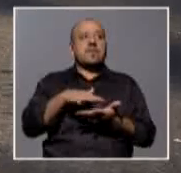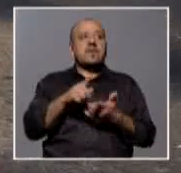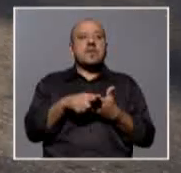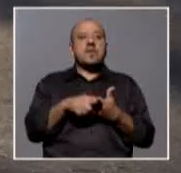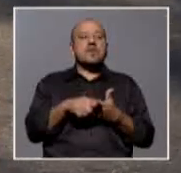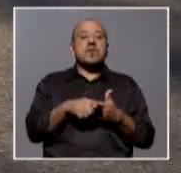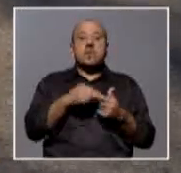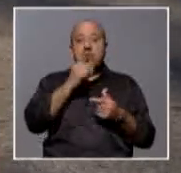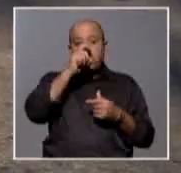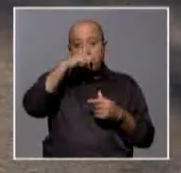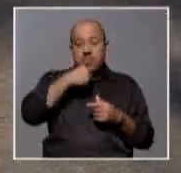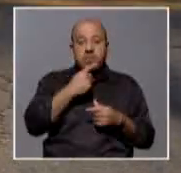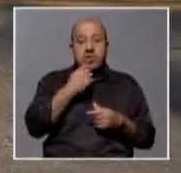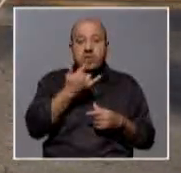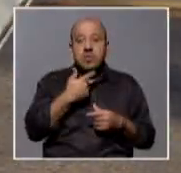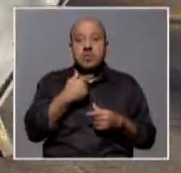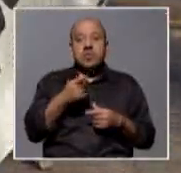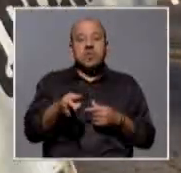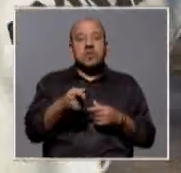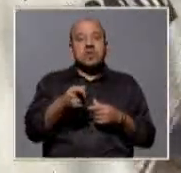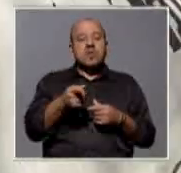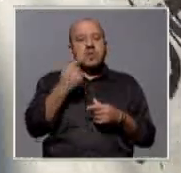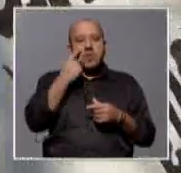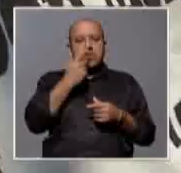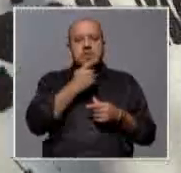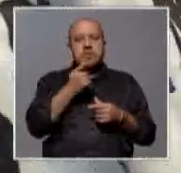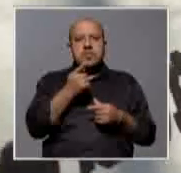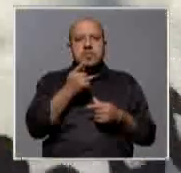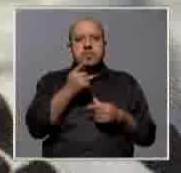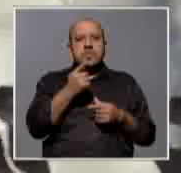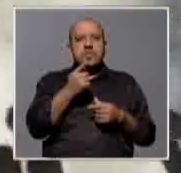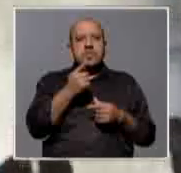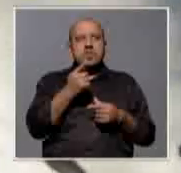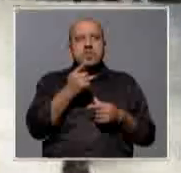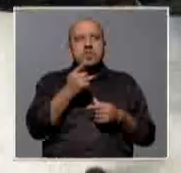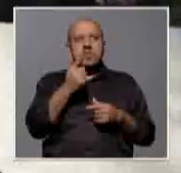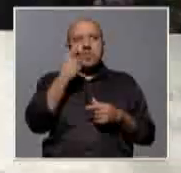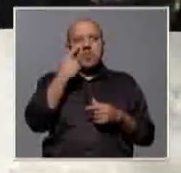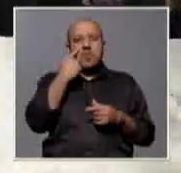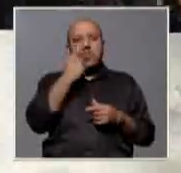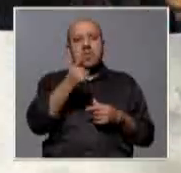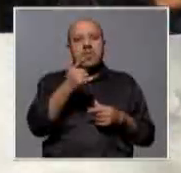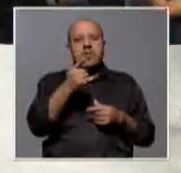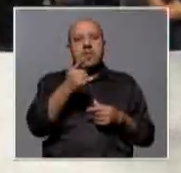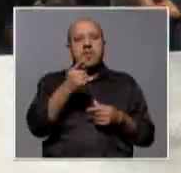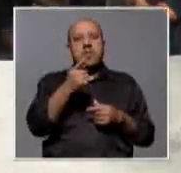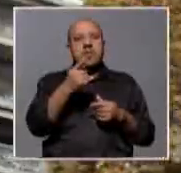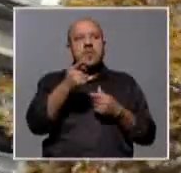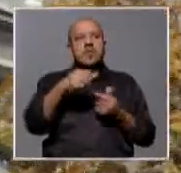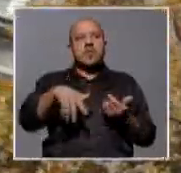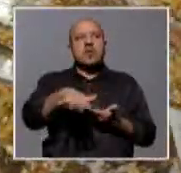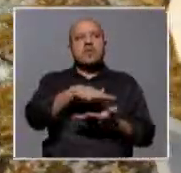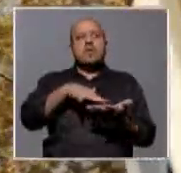de todo Montevideo. Por ejemplo, antes de venir para acá nos dimos una vuelta, el cuerpo también nos pedía darnos una vuelta por la Plaza